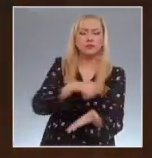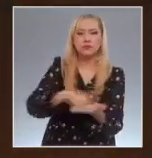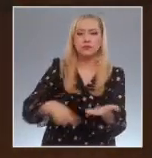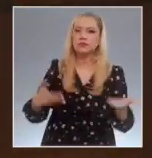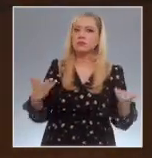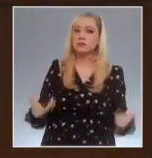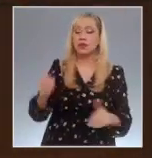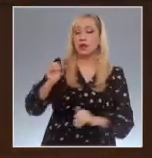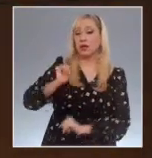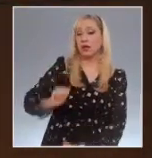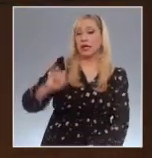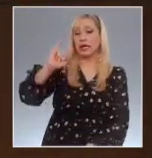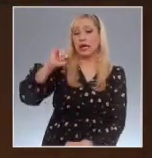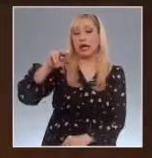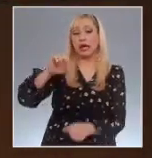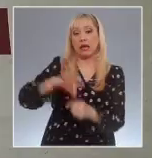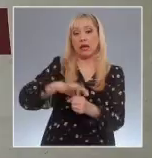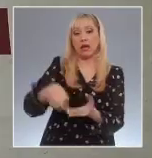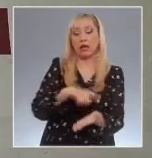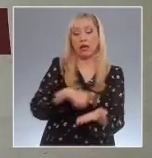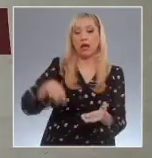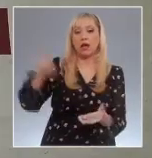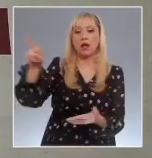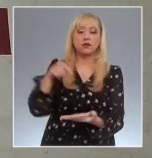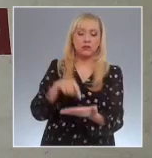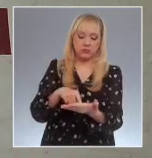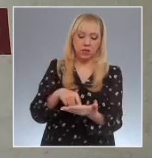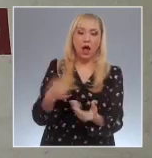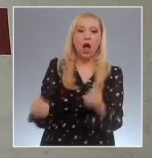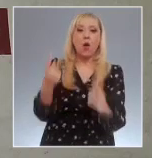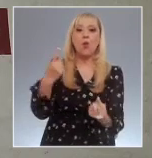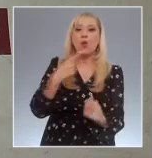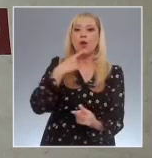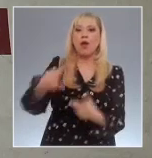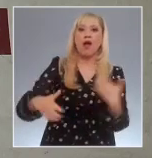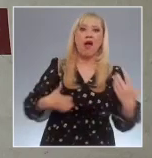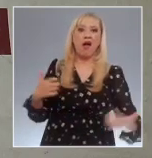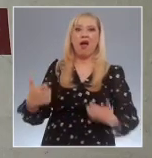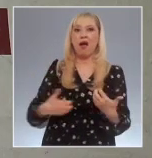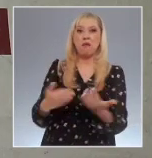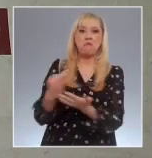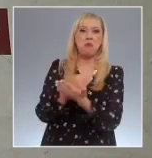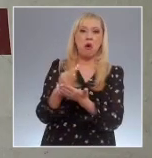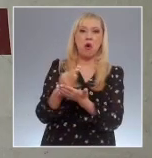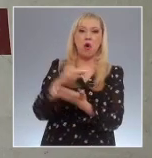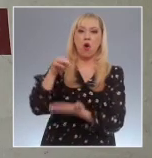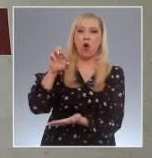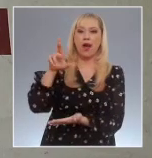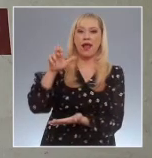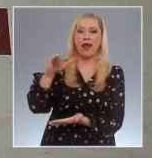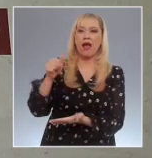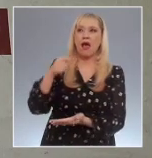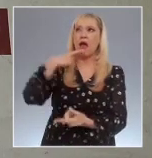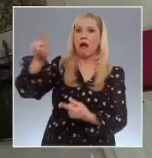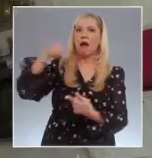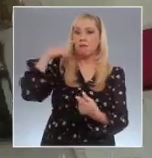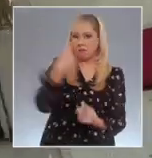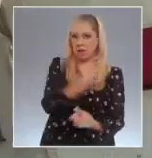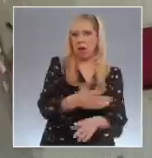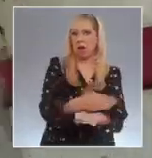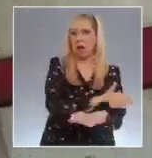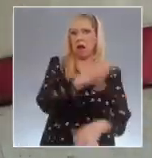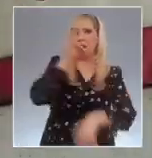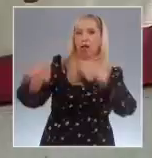INE, en los que desechó diversas quejas presentadas por Morena relativas a supuestos actos anticipados de campaña